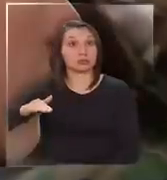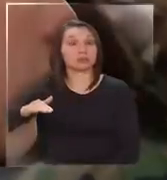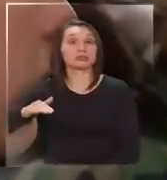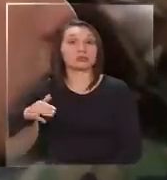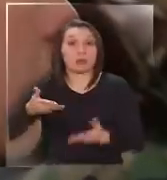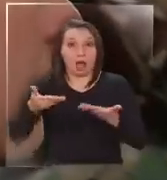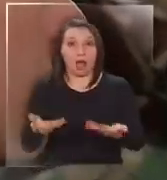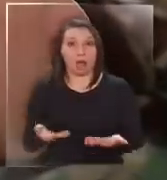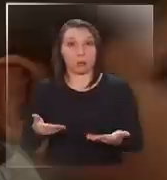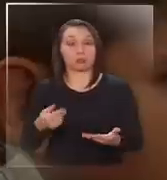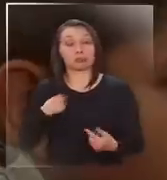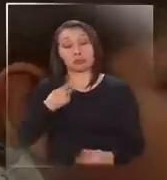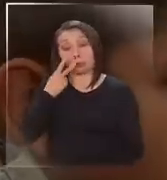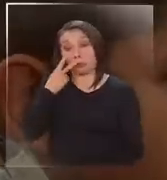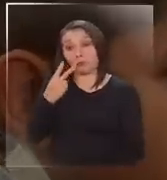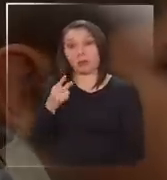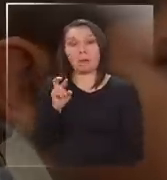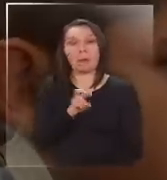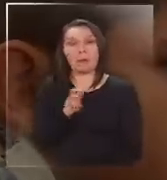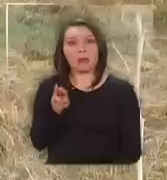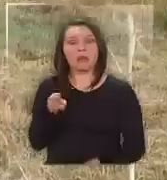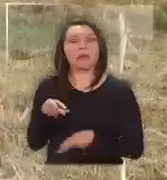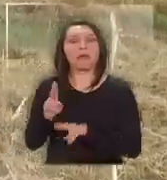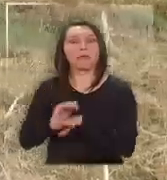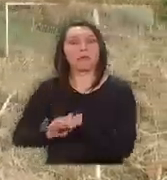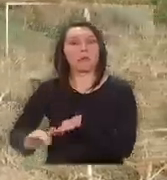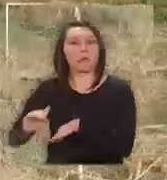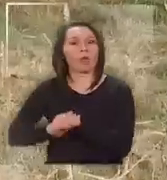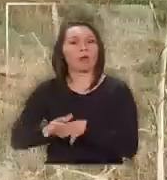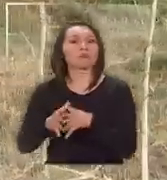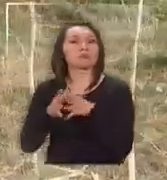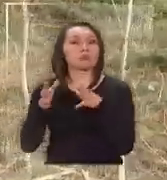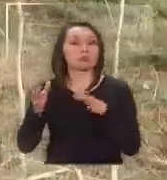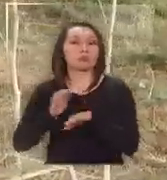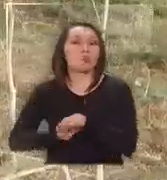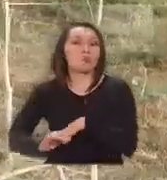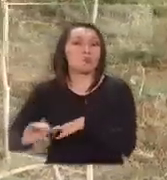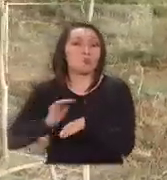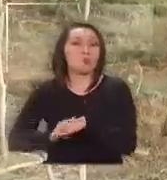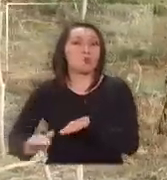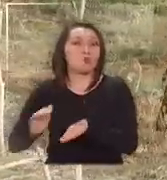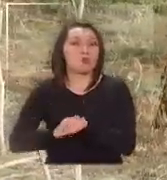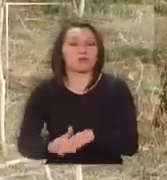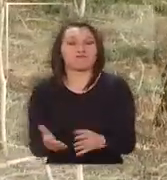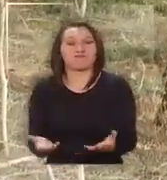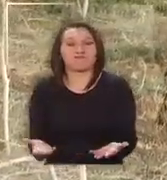en la actualidad, lo que yo veo es que los padres consienten mucho. Consienten, o sea,